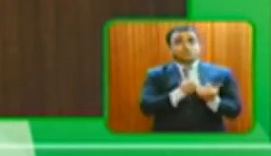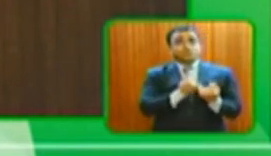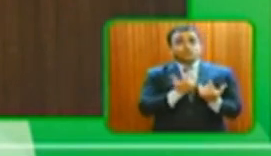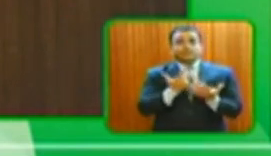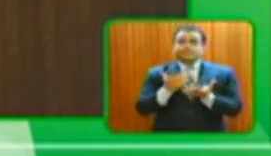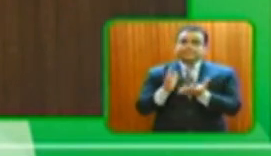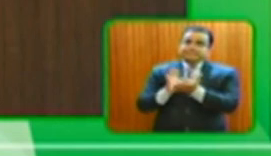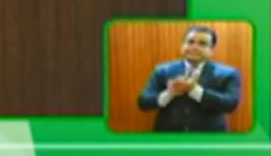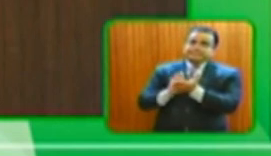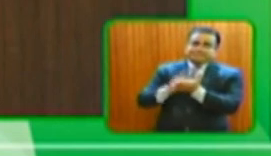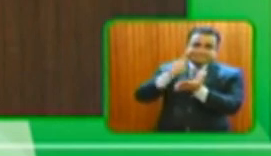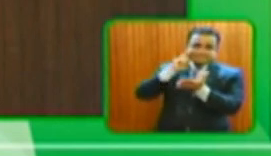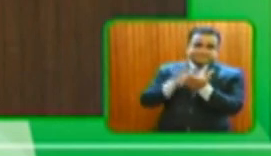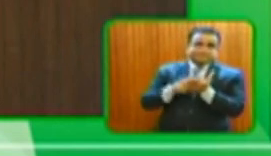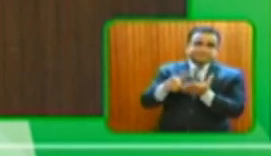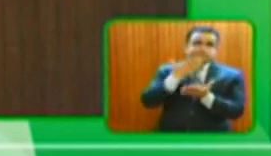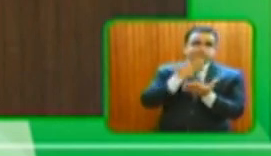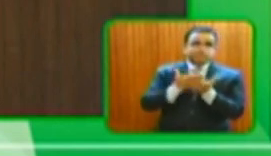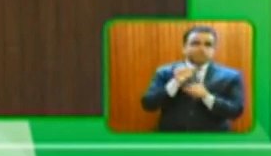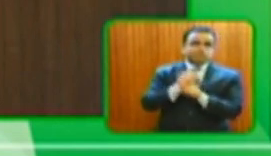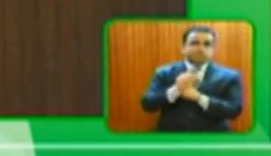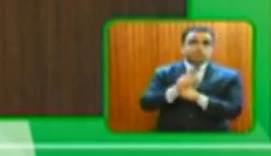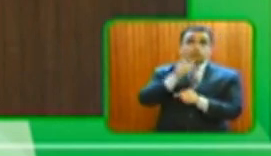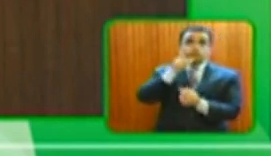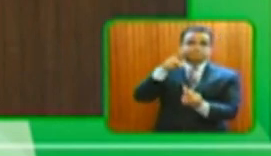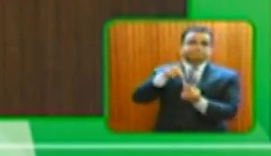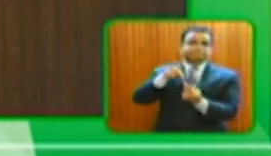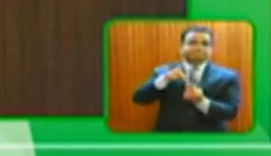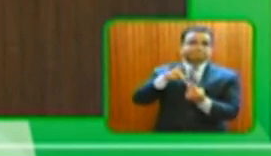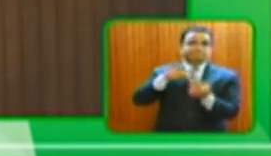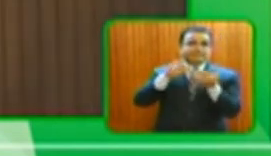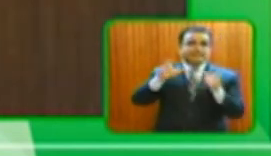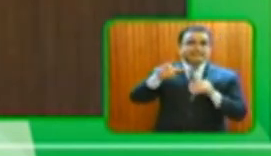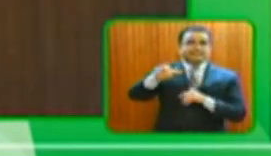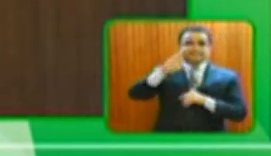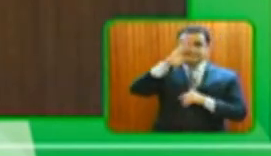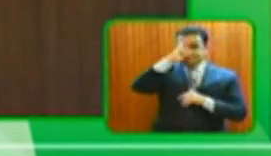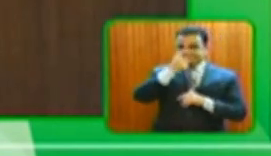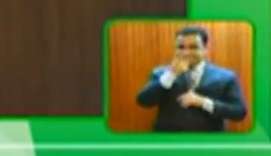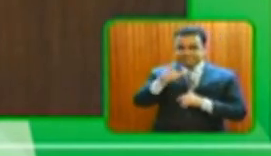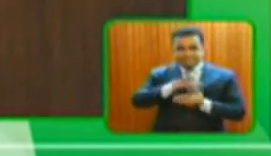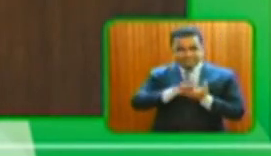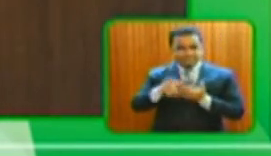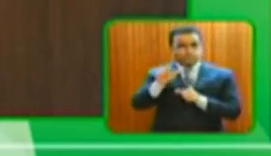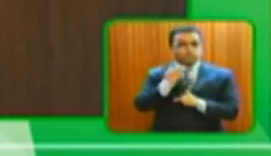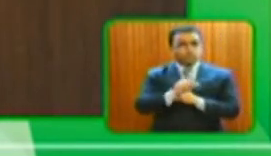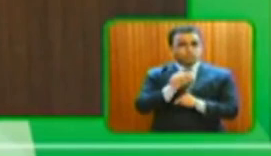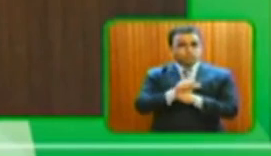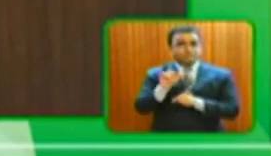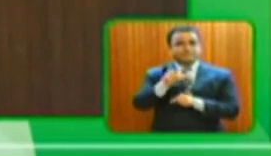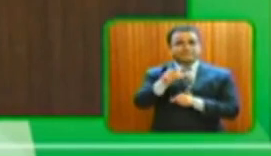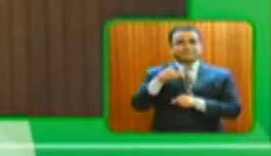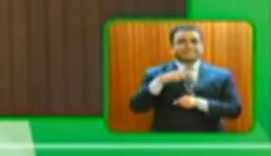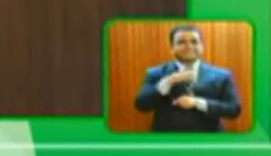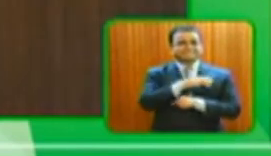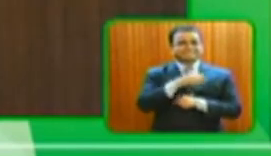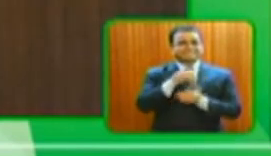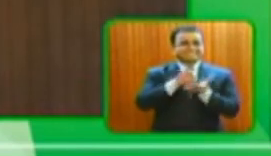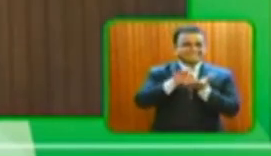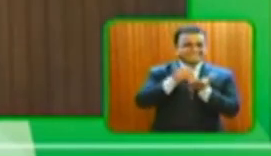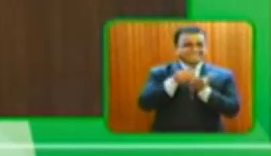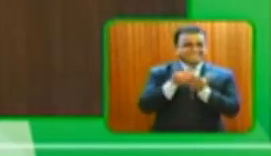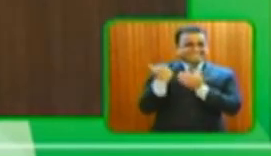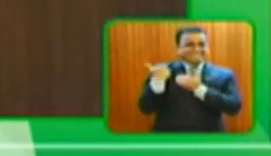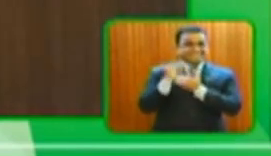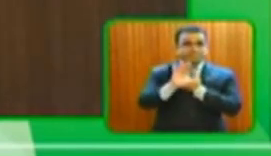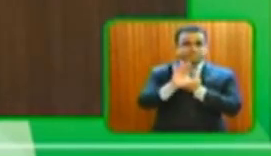el encomiable trabajo de la Procuraduría General de la República, así como también de la Cámara de Cuentas. Sepan ustedes que